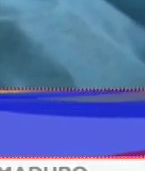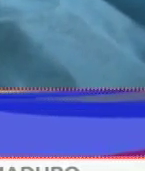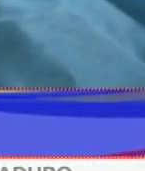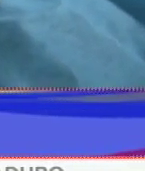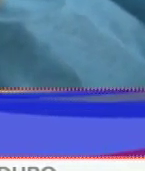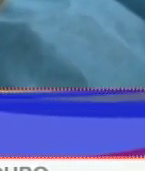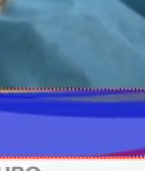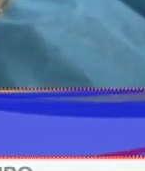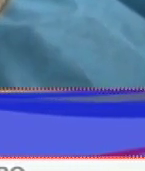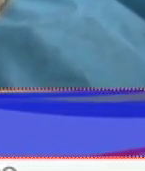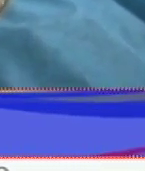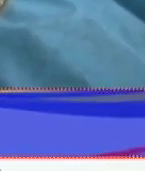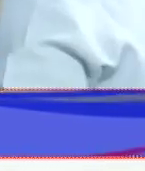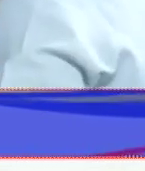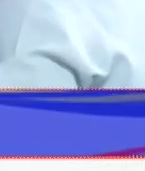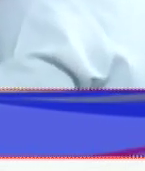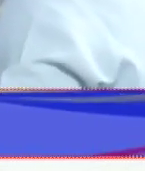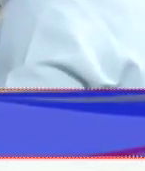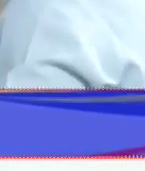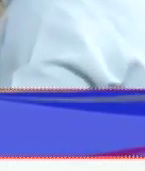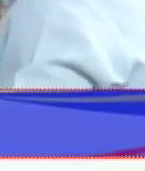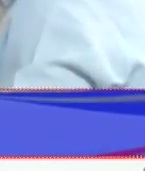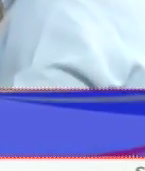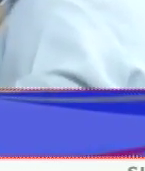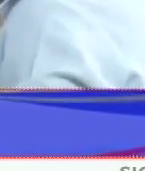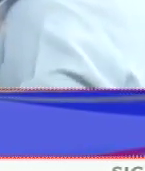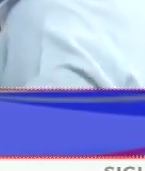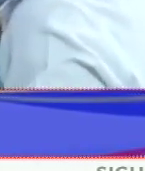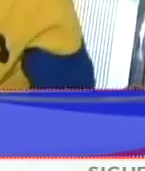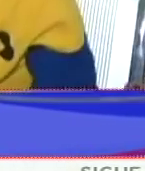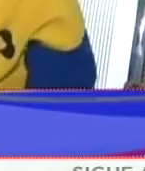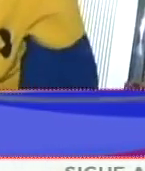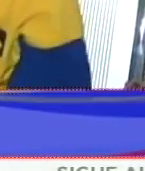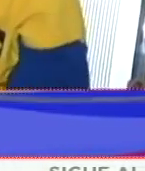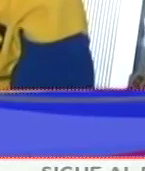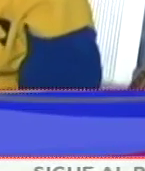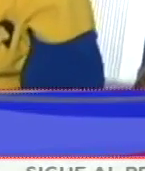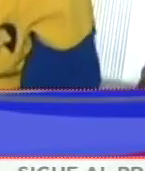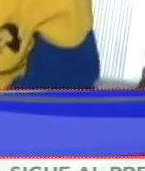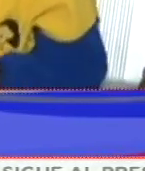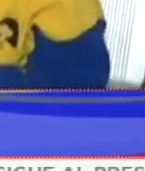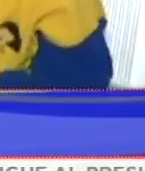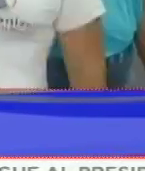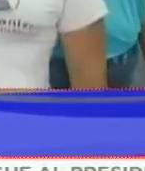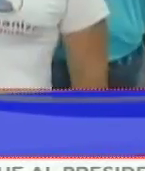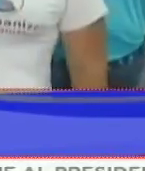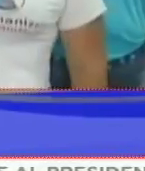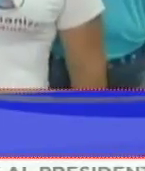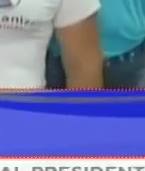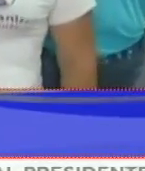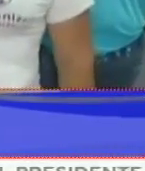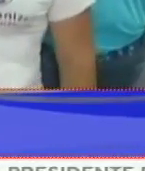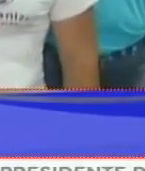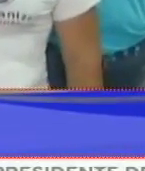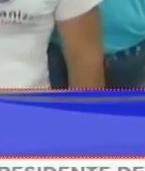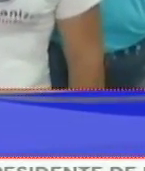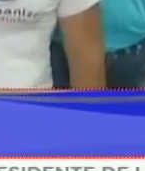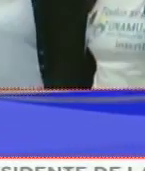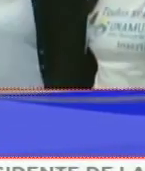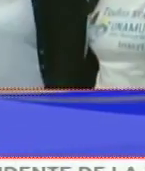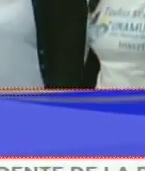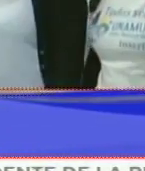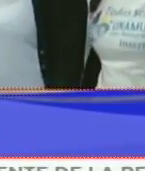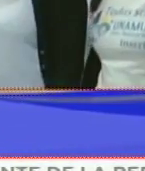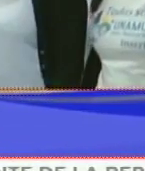Contamos en este momento, hemos recibido en nuestra institución 1.400 recién nacidos para lo que va